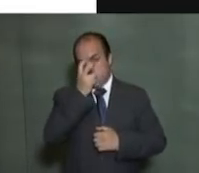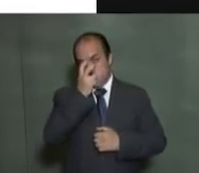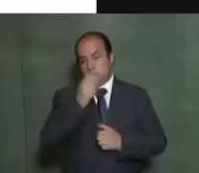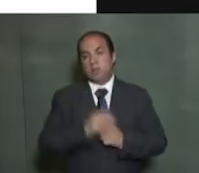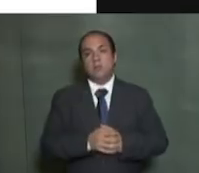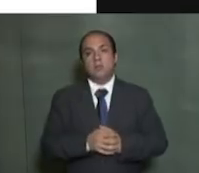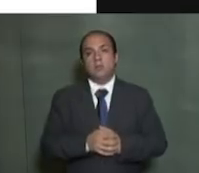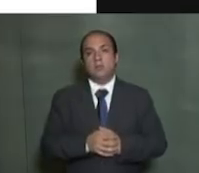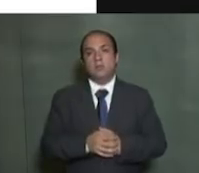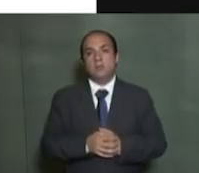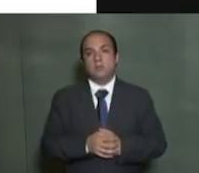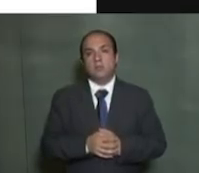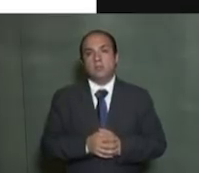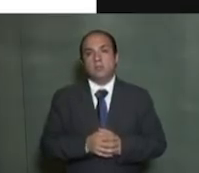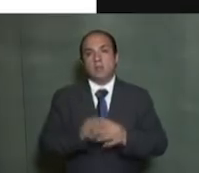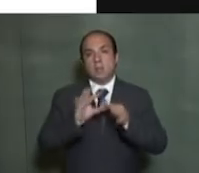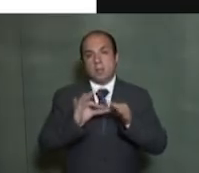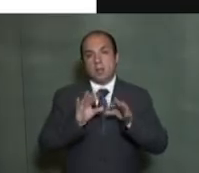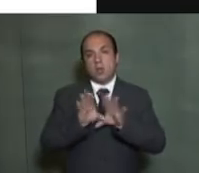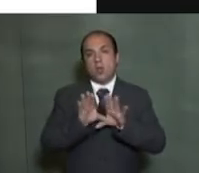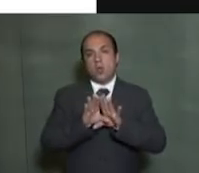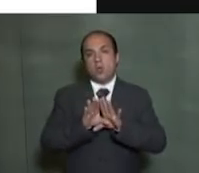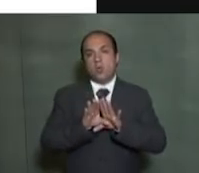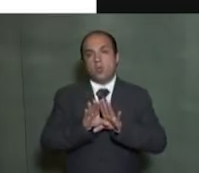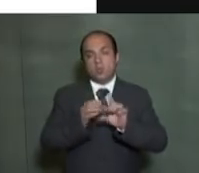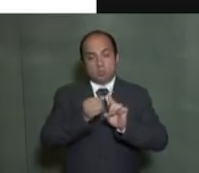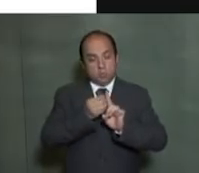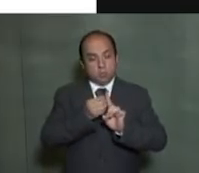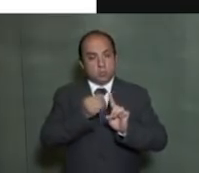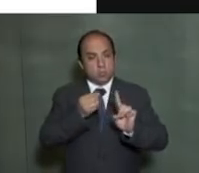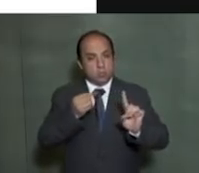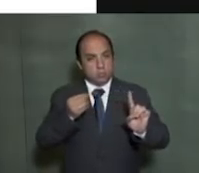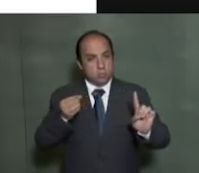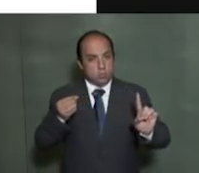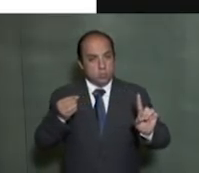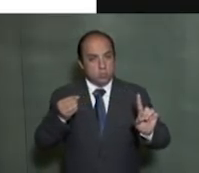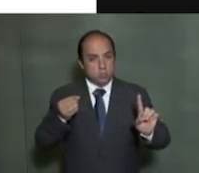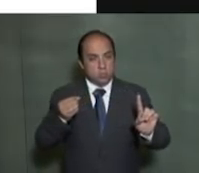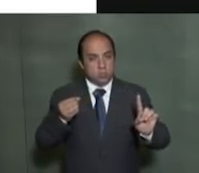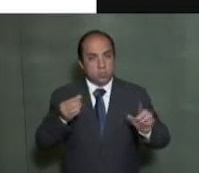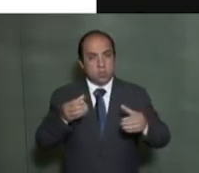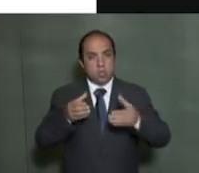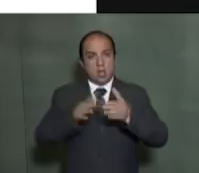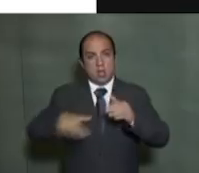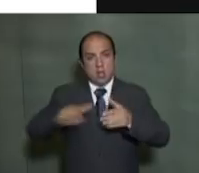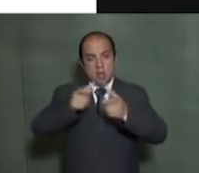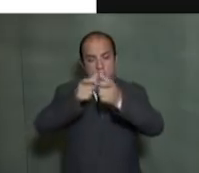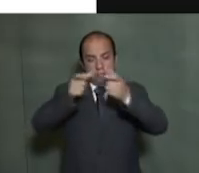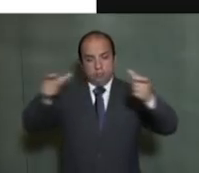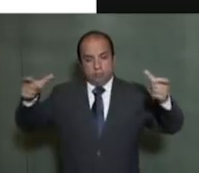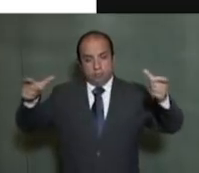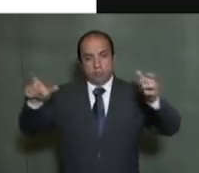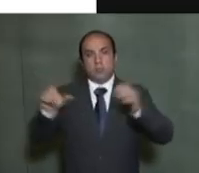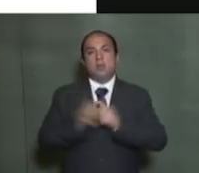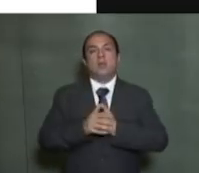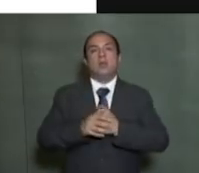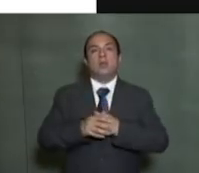pues digamos una referencia de cómo está constituido, el viaducto elevado de la línea 12.